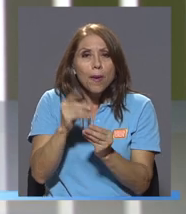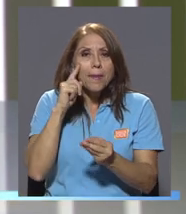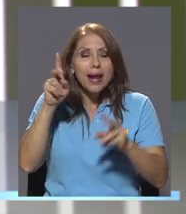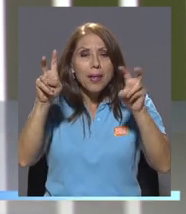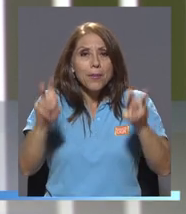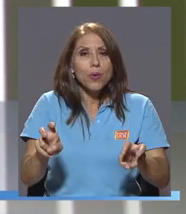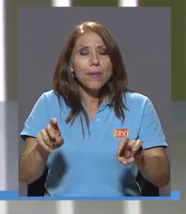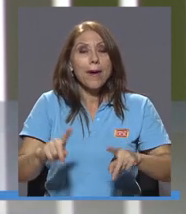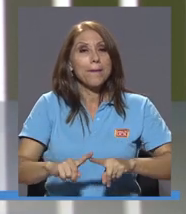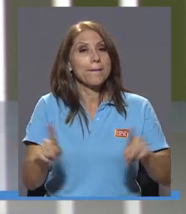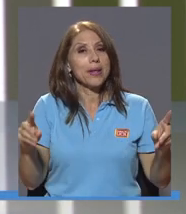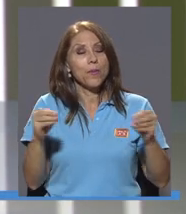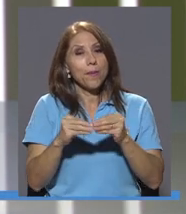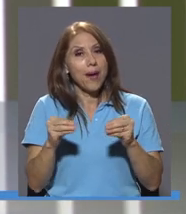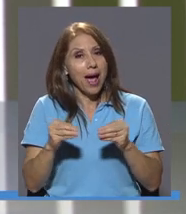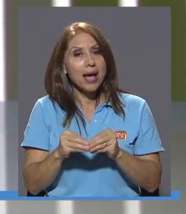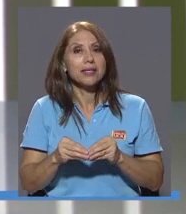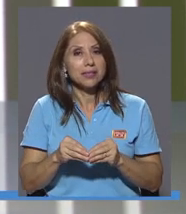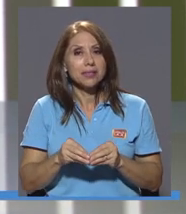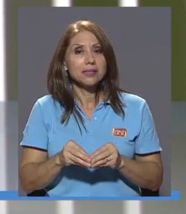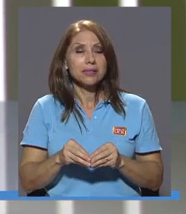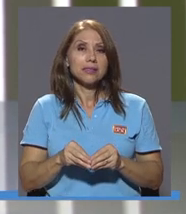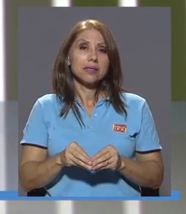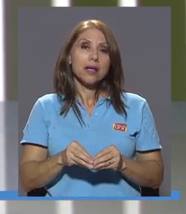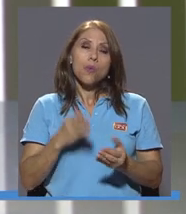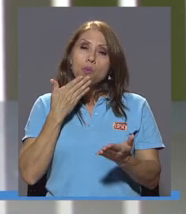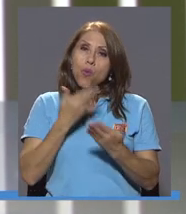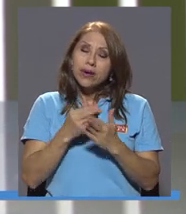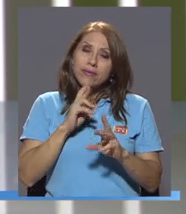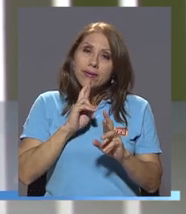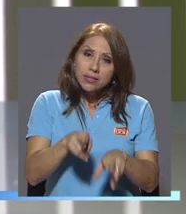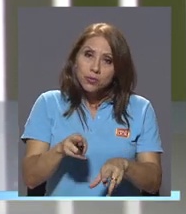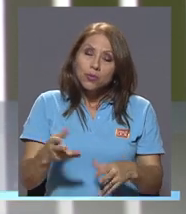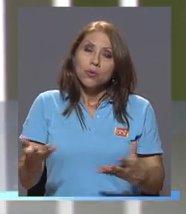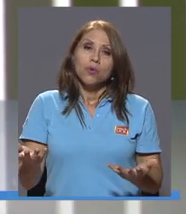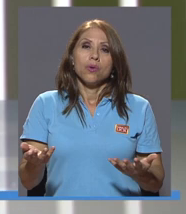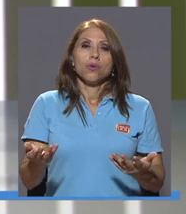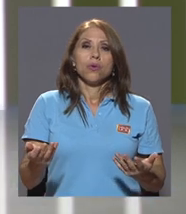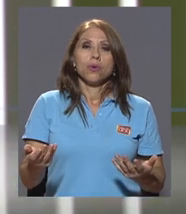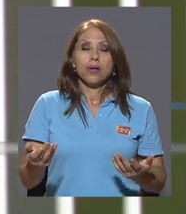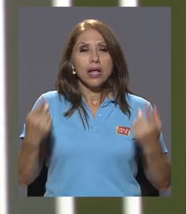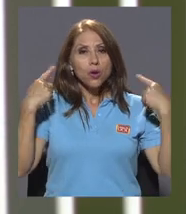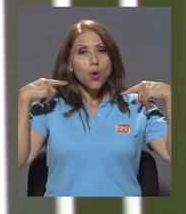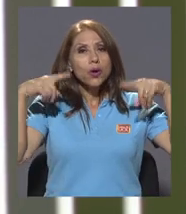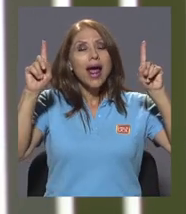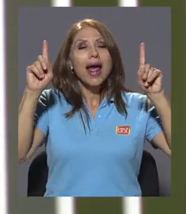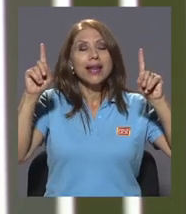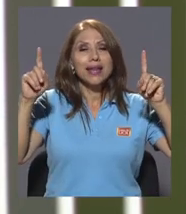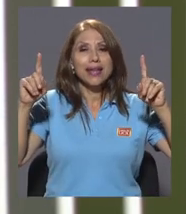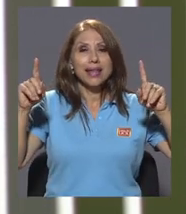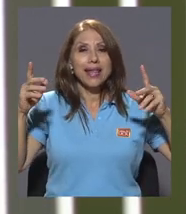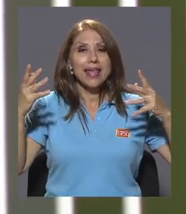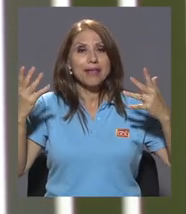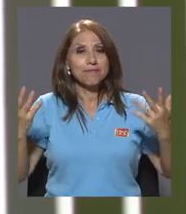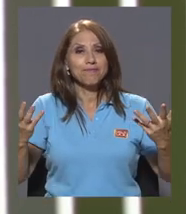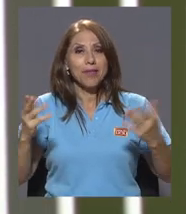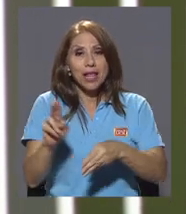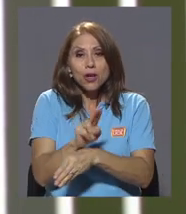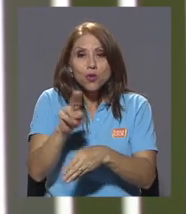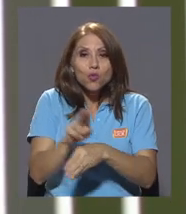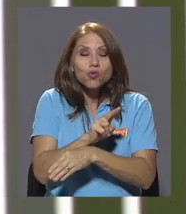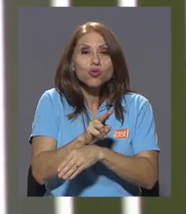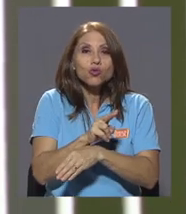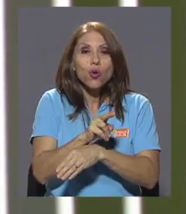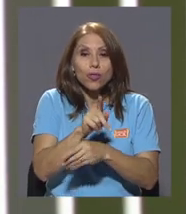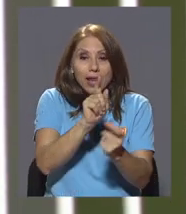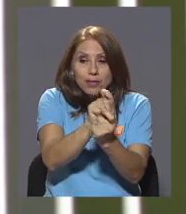tenido un buen efecto en lograr que se mantenga equidad en el uso de las puntuaciones de la